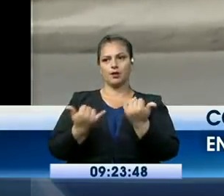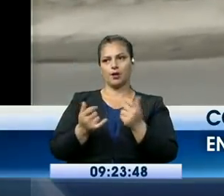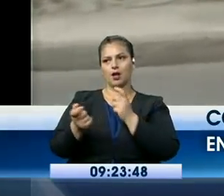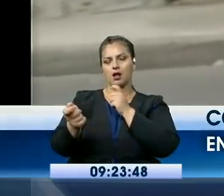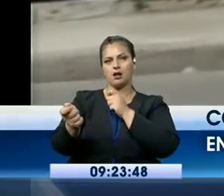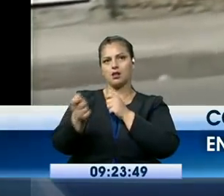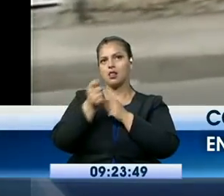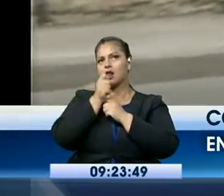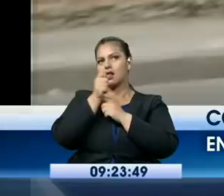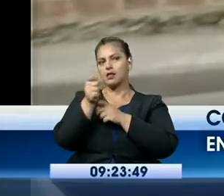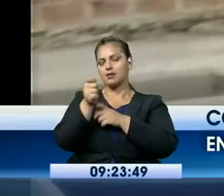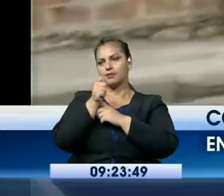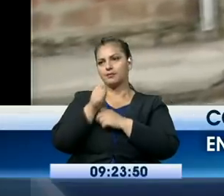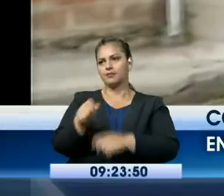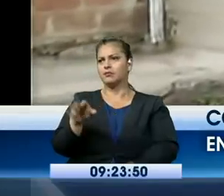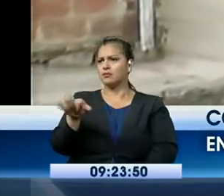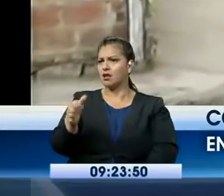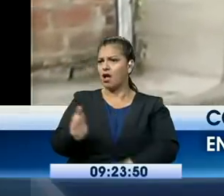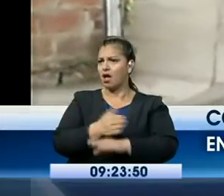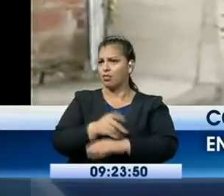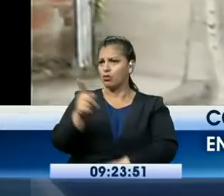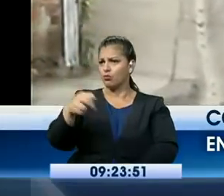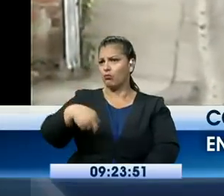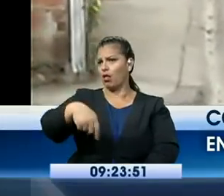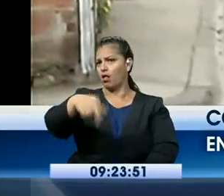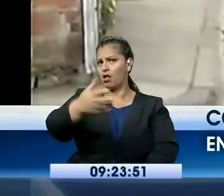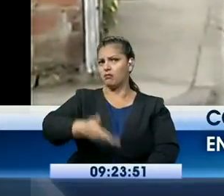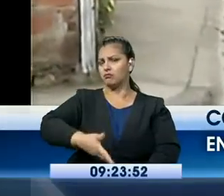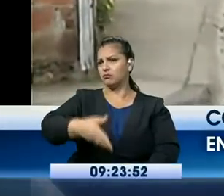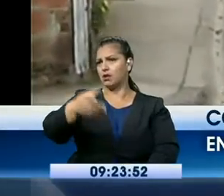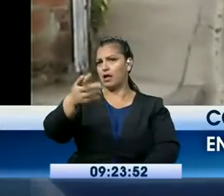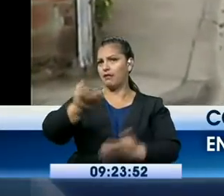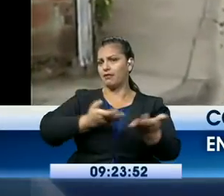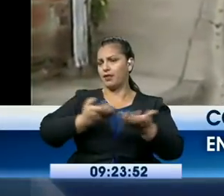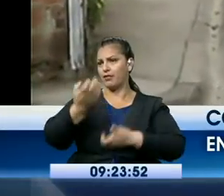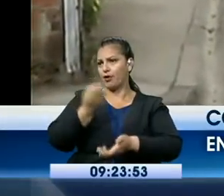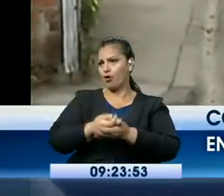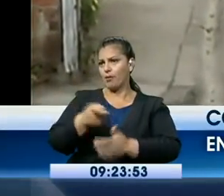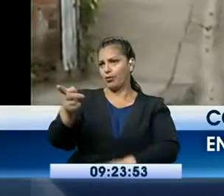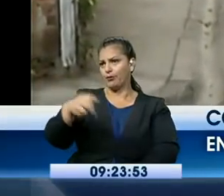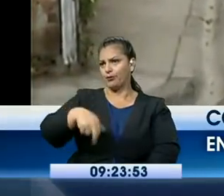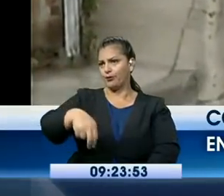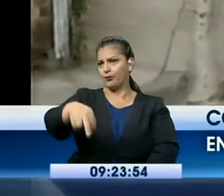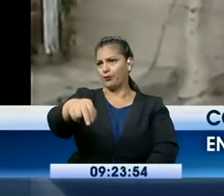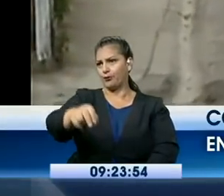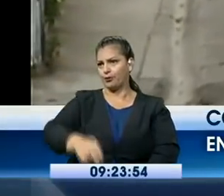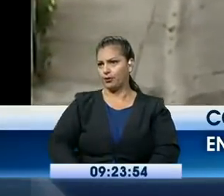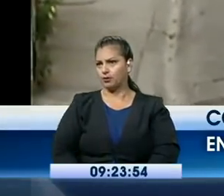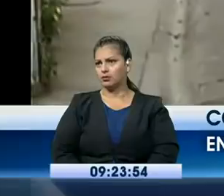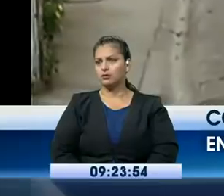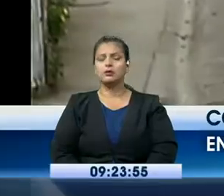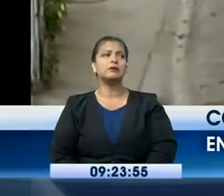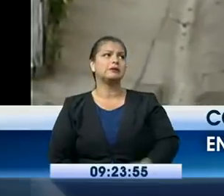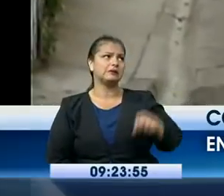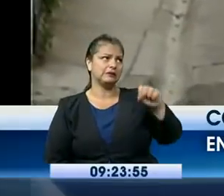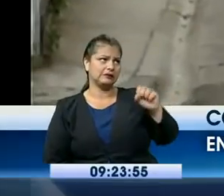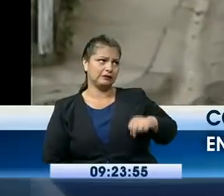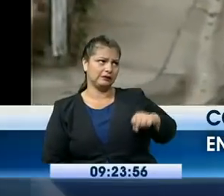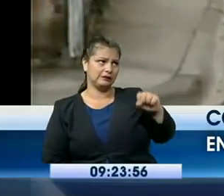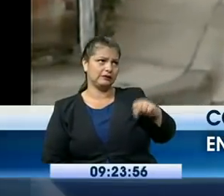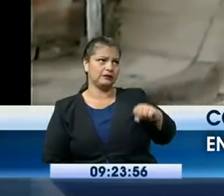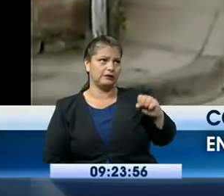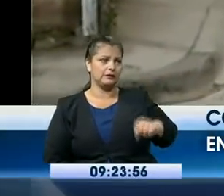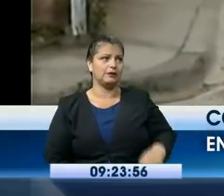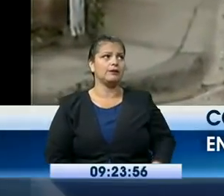va a sucederse pero no pudo porque en el momento de que el señor se dio cuenta alcanzó a llegar a mi